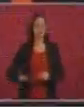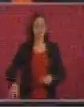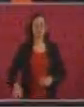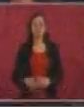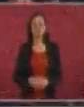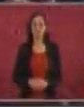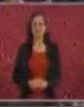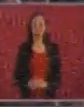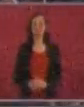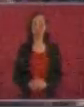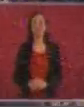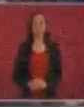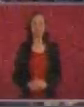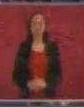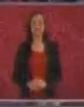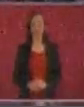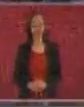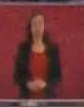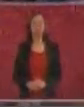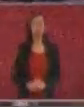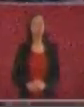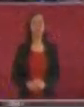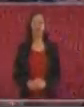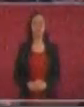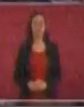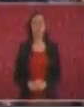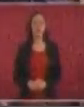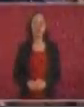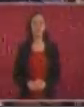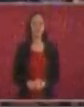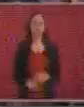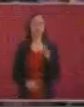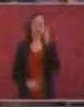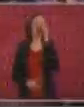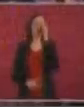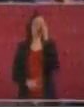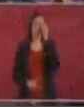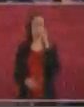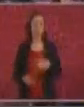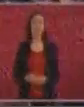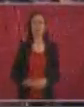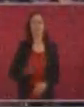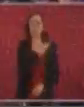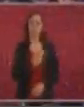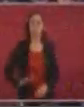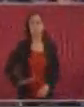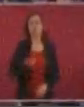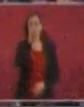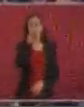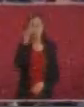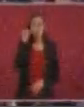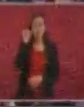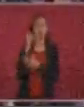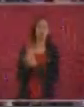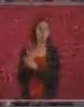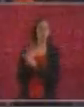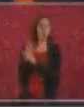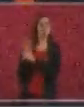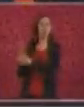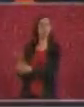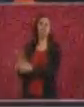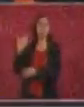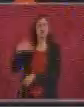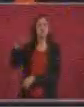y algunos de sus asesores, un sondeo de cómo anda la popularidad. Llega muy alto a un año de ejercicio